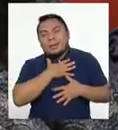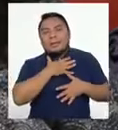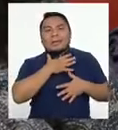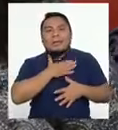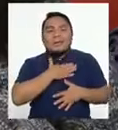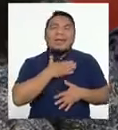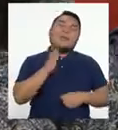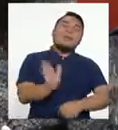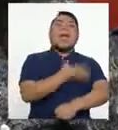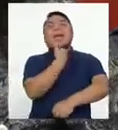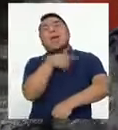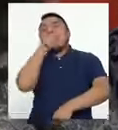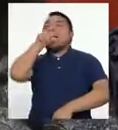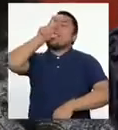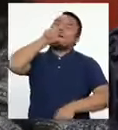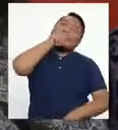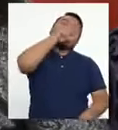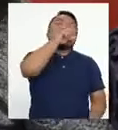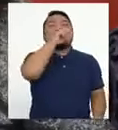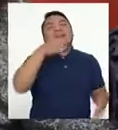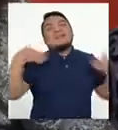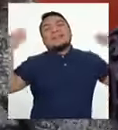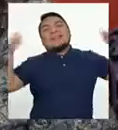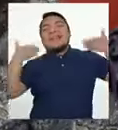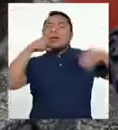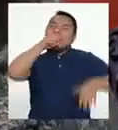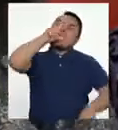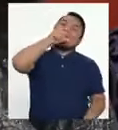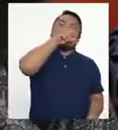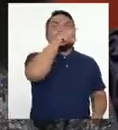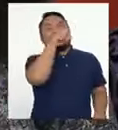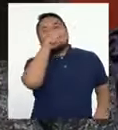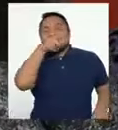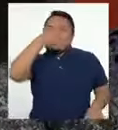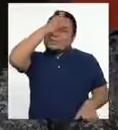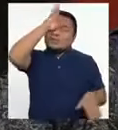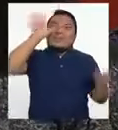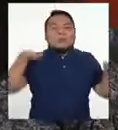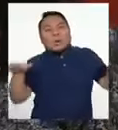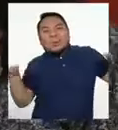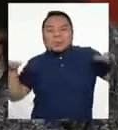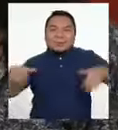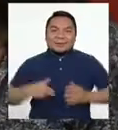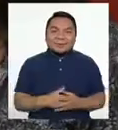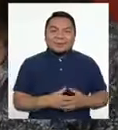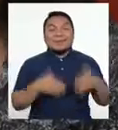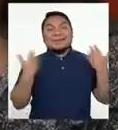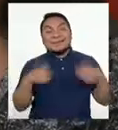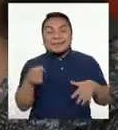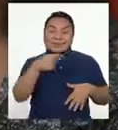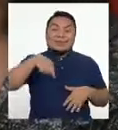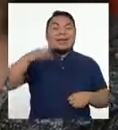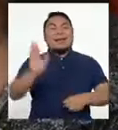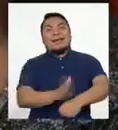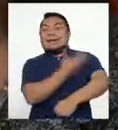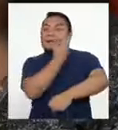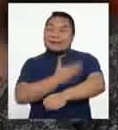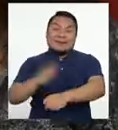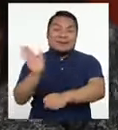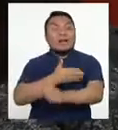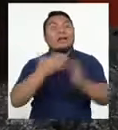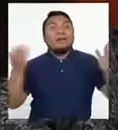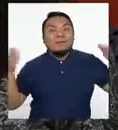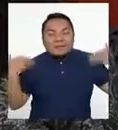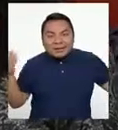muy feliz. Pío, pío, pío, pío, pío, pío, pío, pío, pío, pa. Y así cantando, cantando